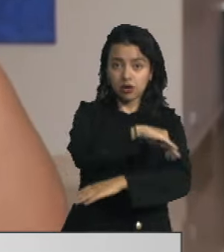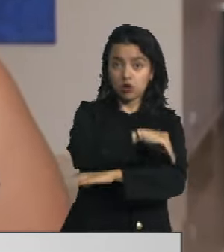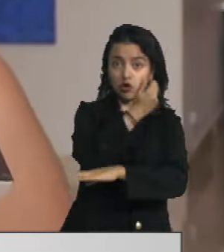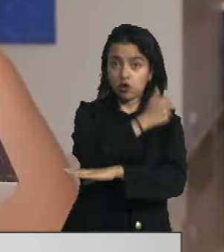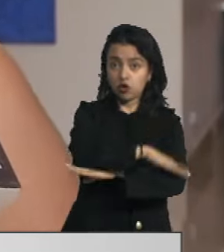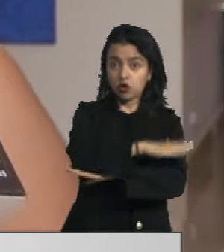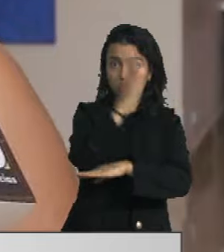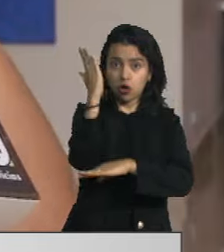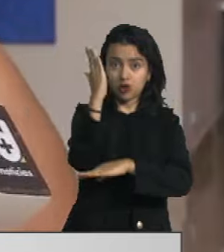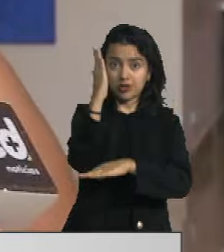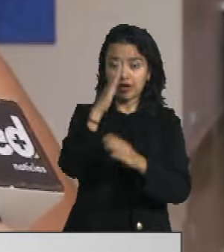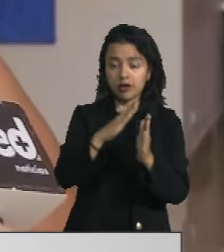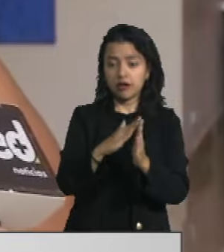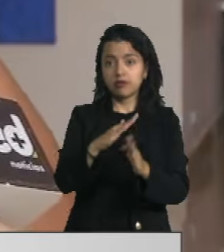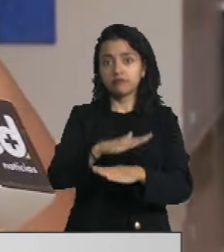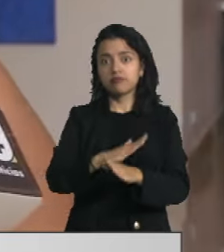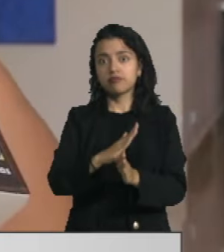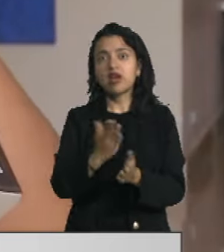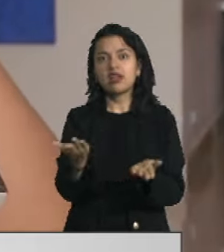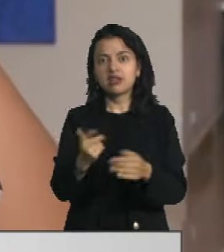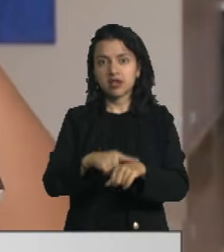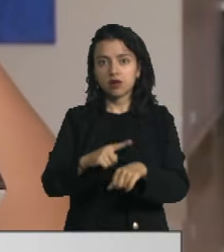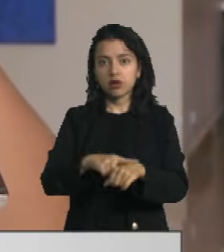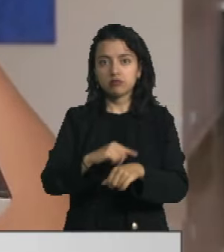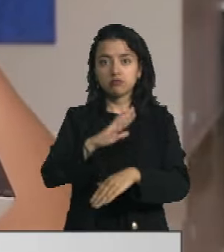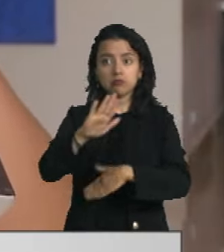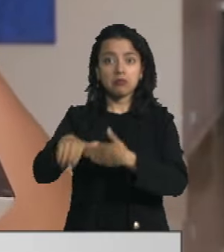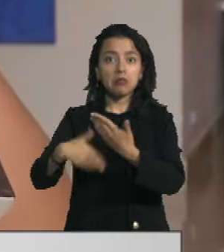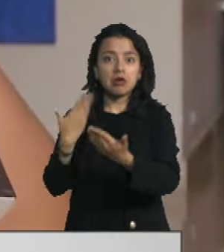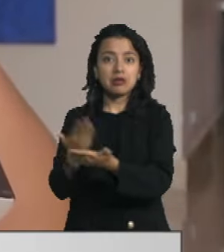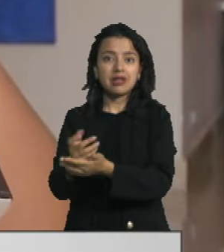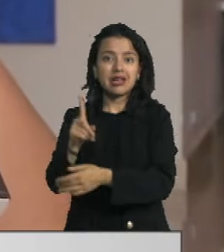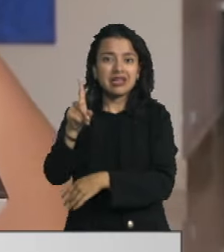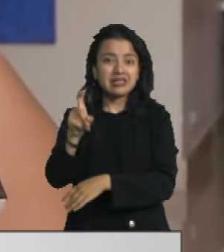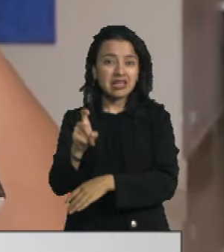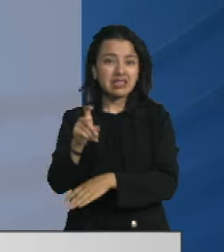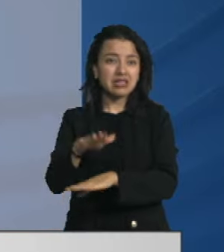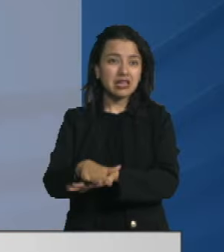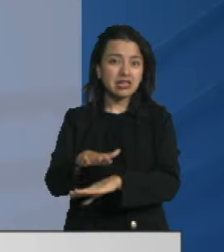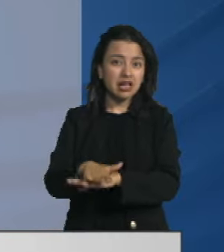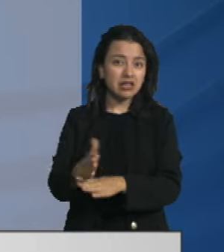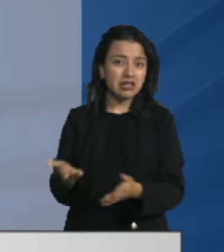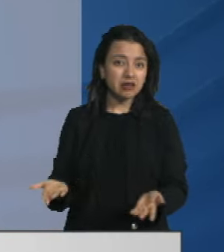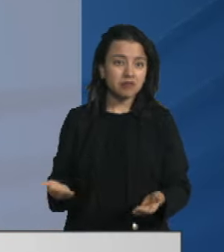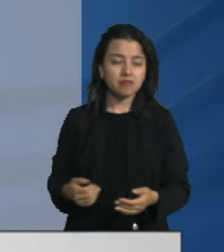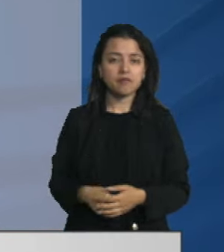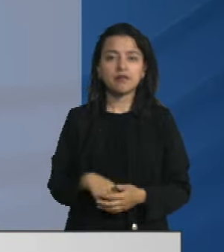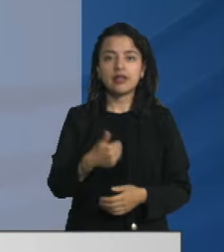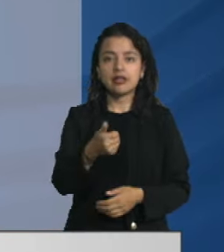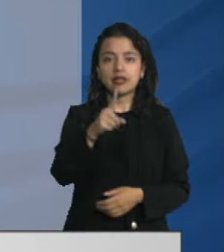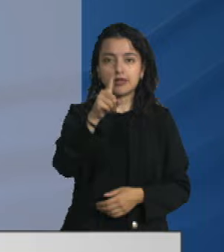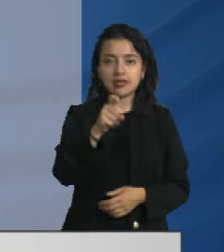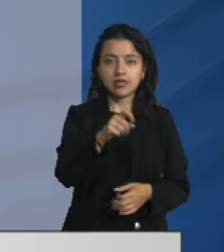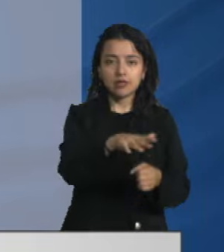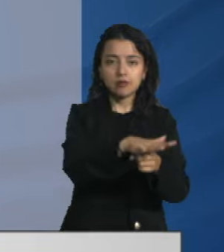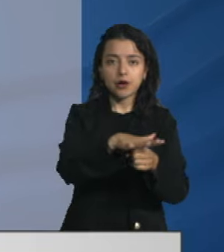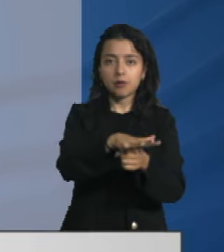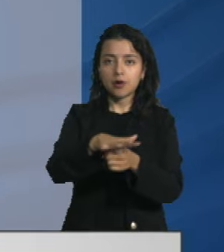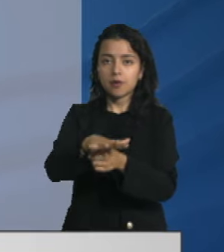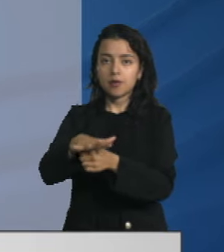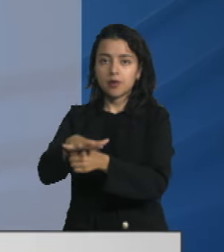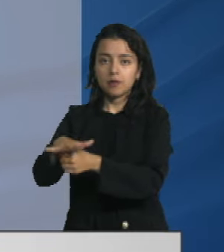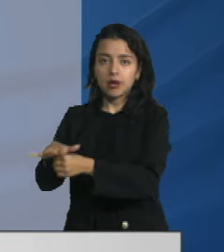no llega puntual. O sea, a las 12 en punto es puntual que la quiten, pero la colocan casi a las 6 de la tarde. Hay 16 barrios subnormales, pero es que no quitan sino